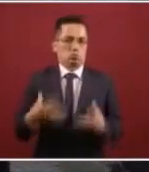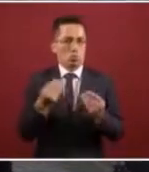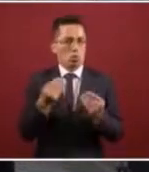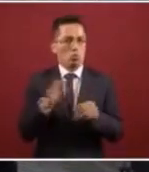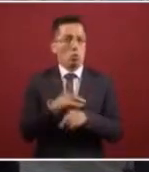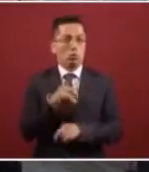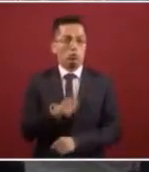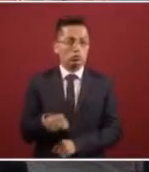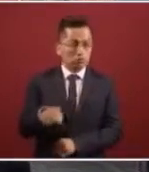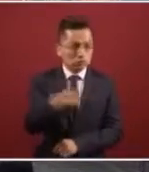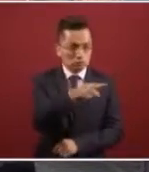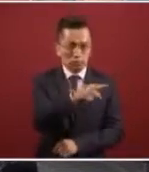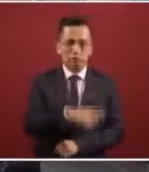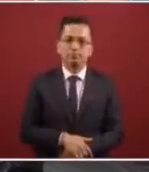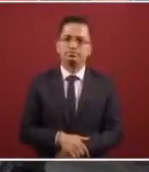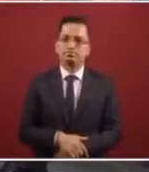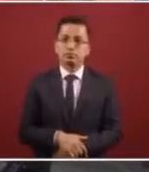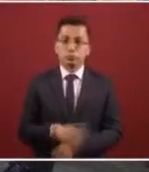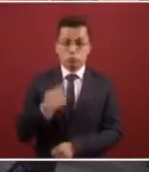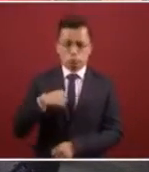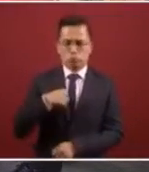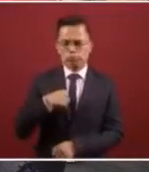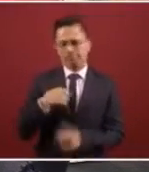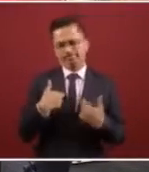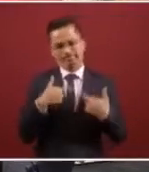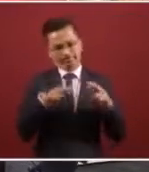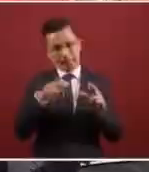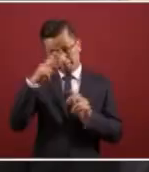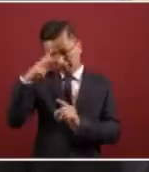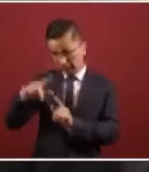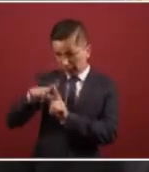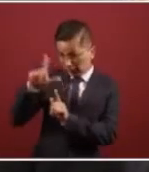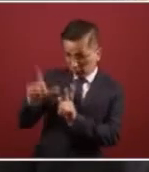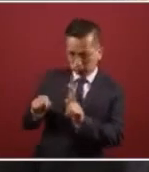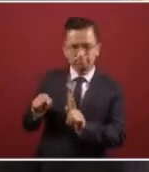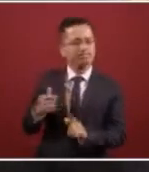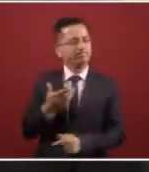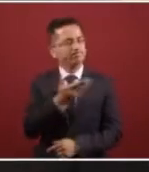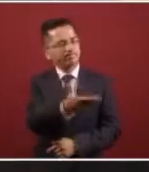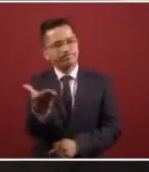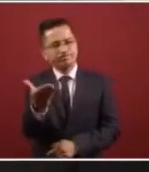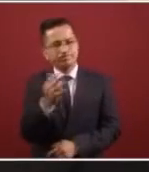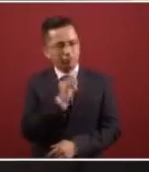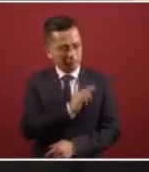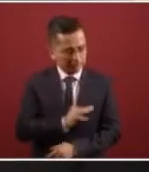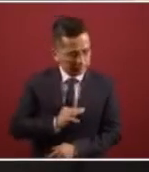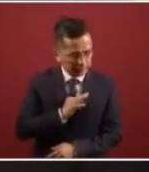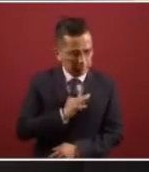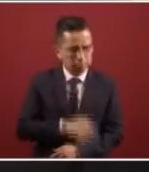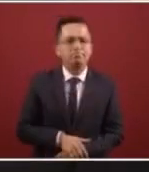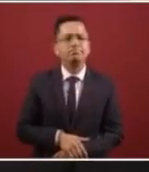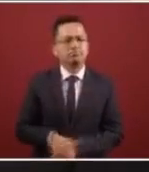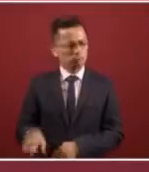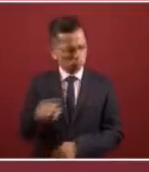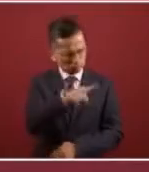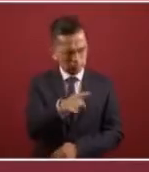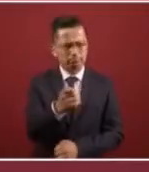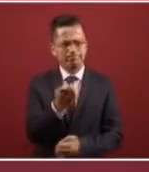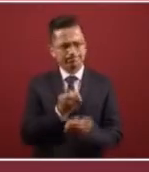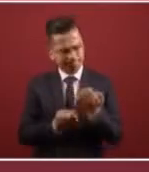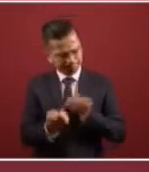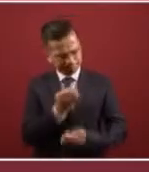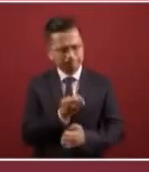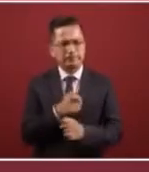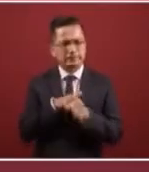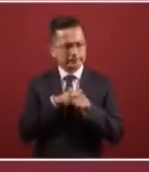En nombre del pueblo de México, les felicito. Hay que seguir entrenando, como